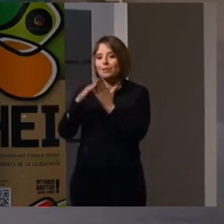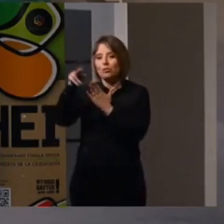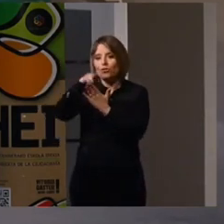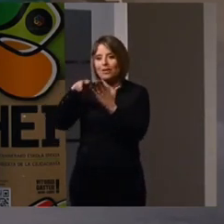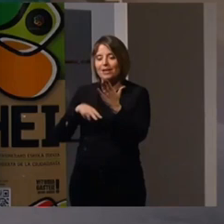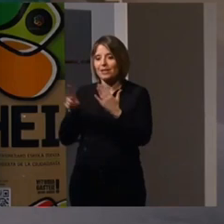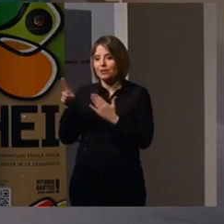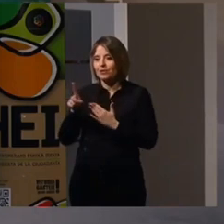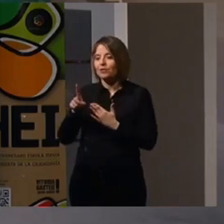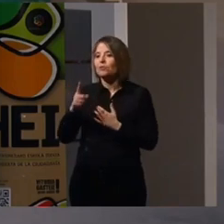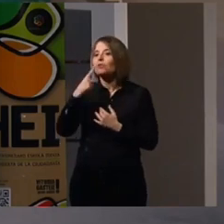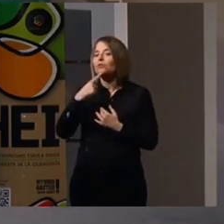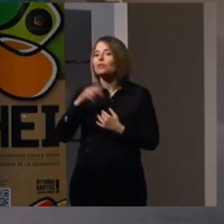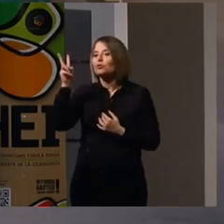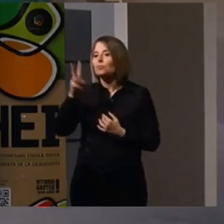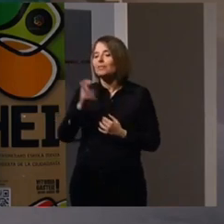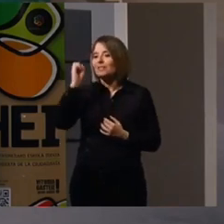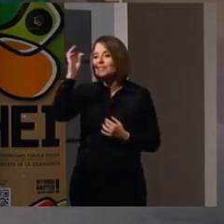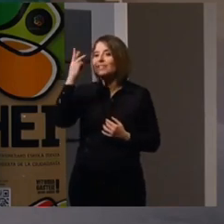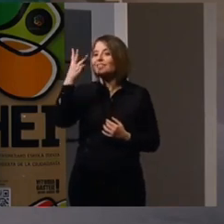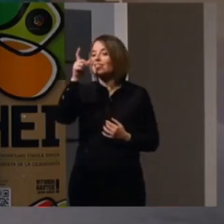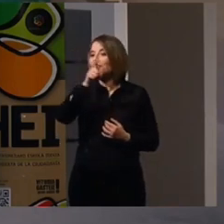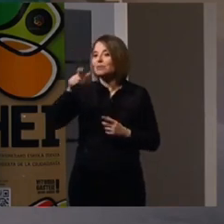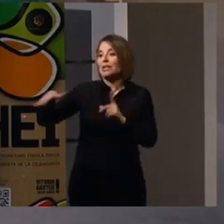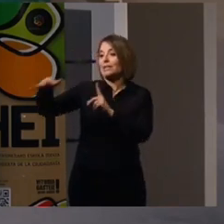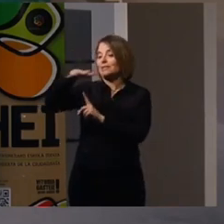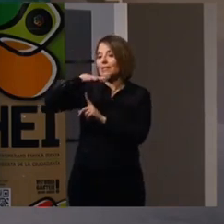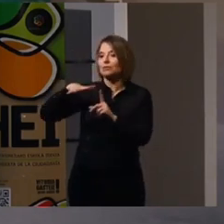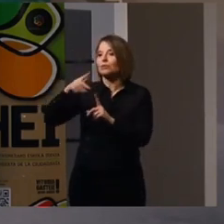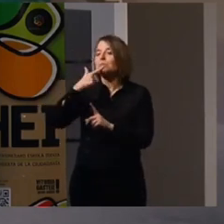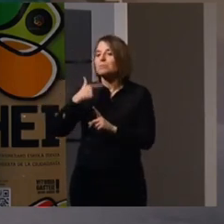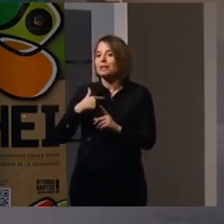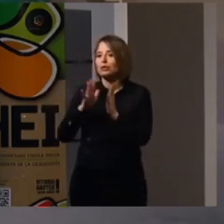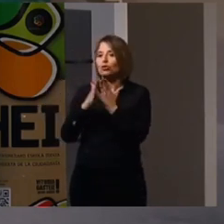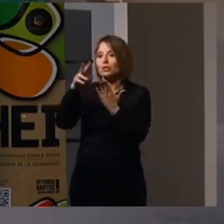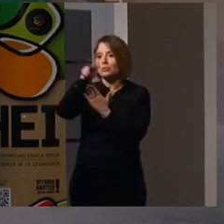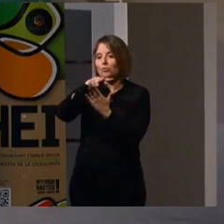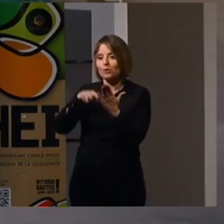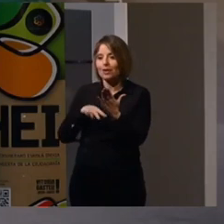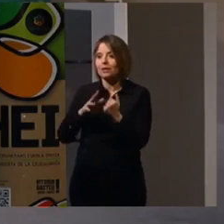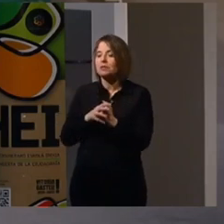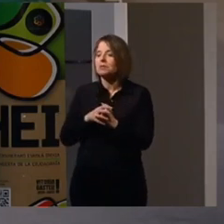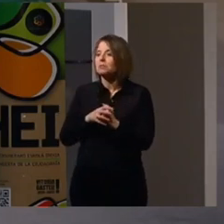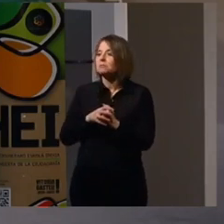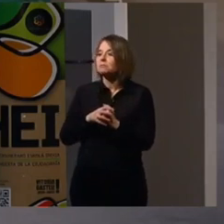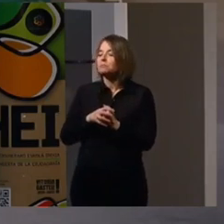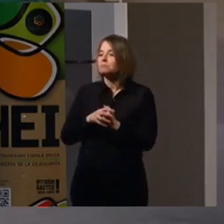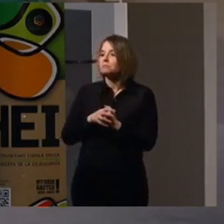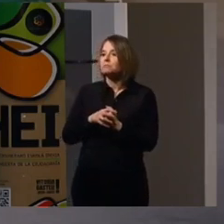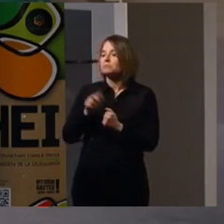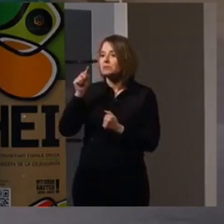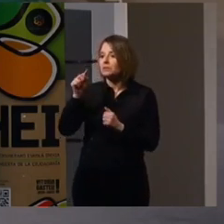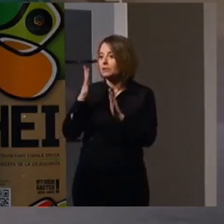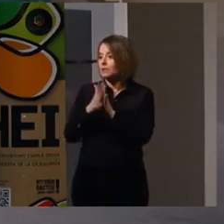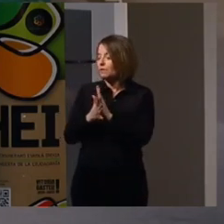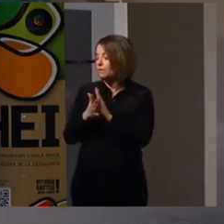pero justo cuando he dicho que venía a la charla, pues tres personas de mi entorno muy cercano me han dicho que lo habían leído y me ha parecido muy sintomático de